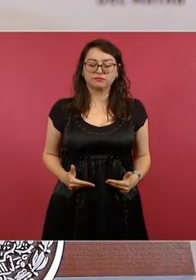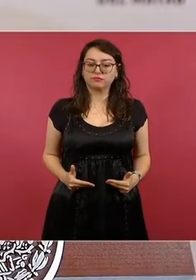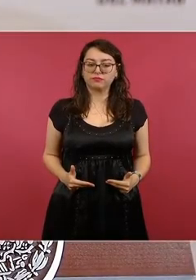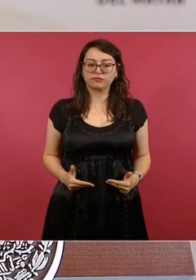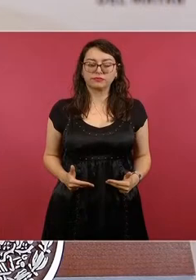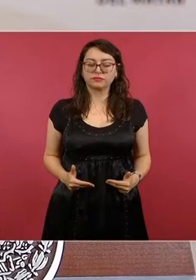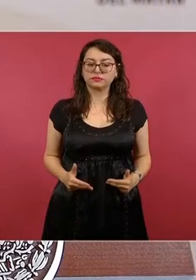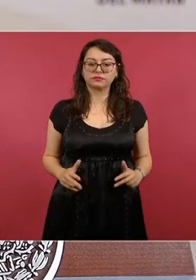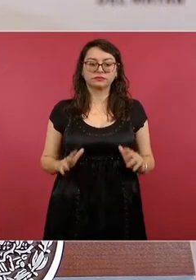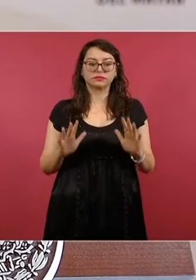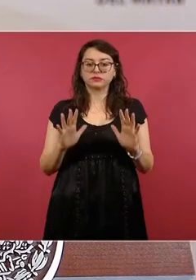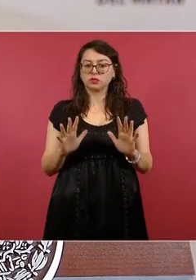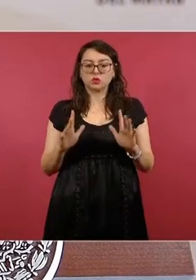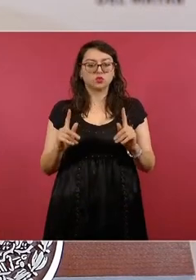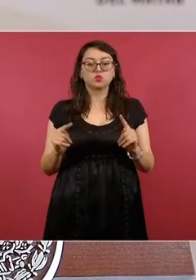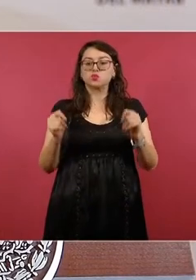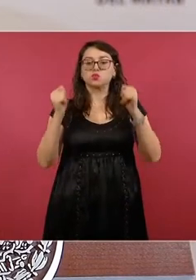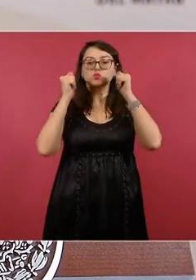Que independientemente